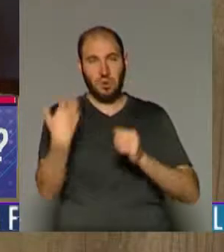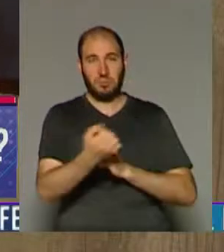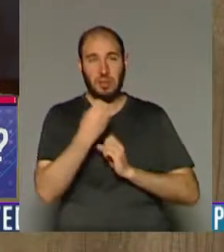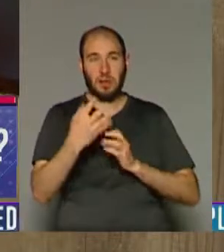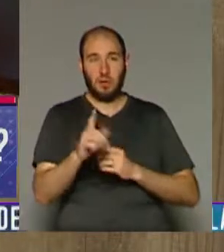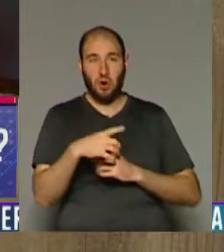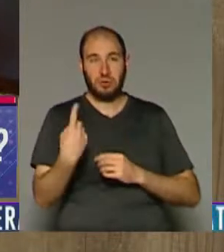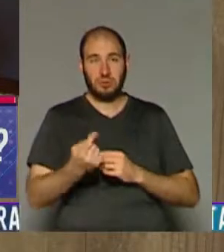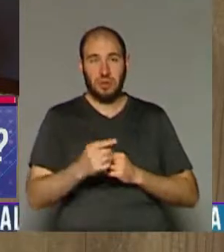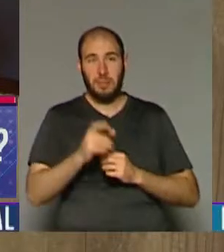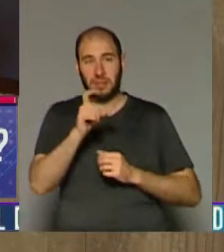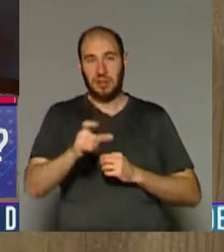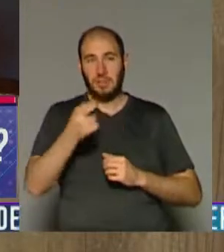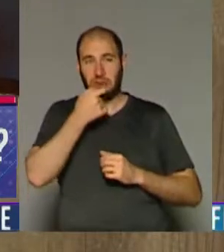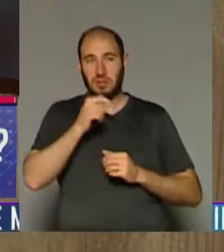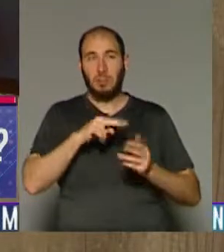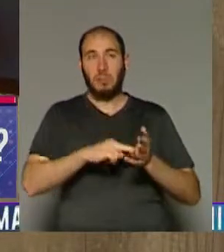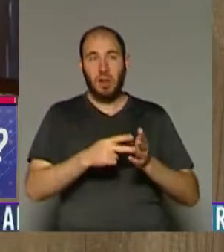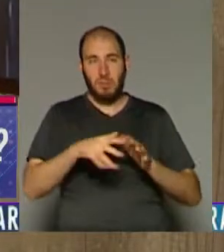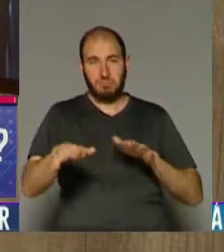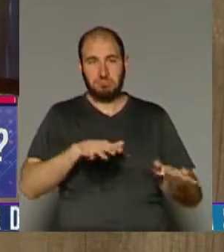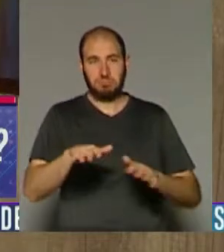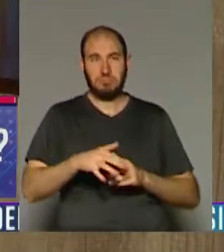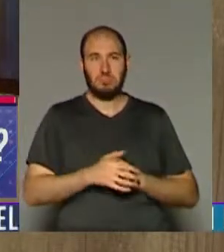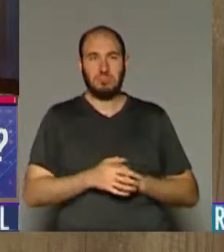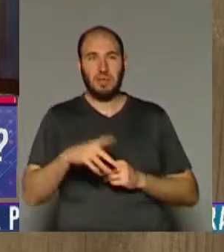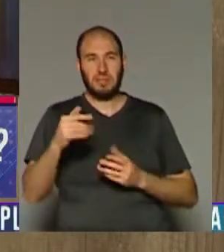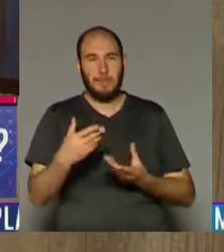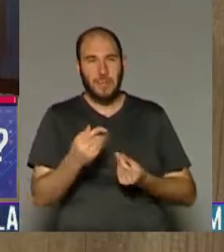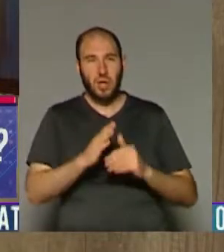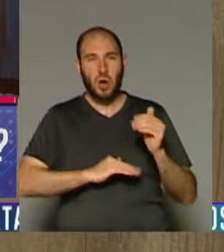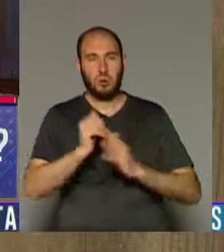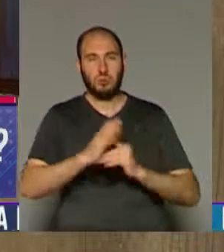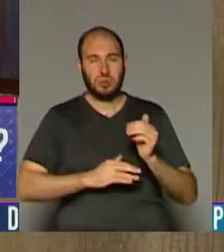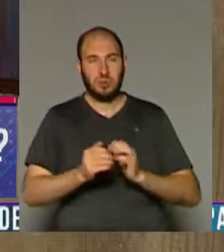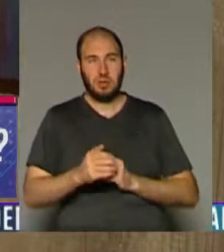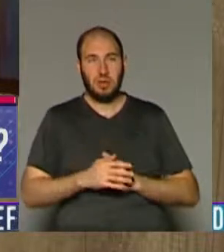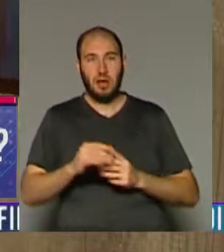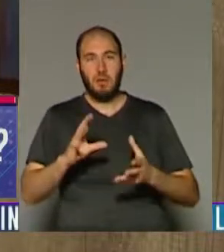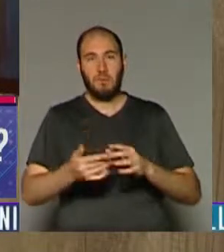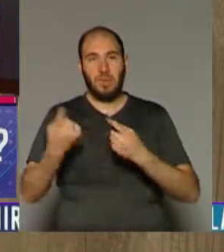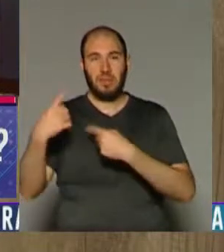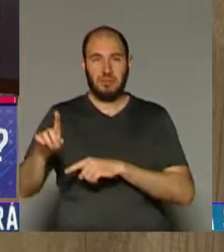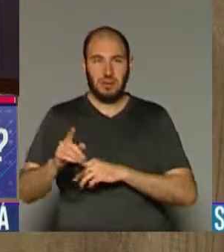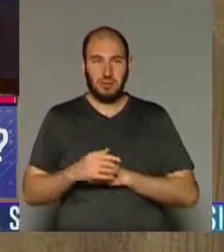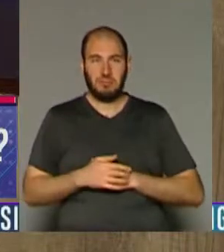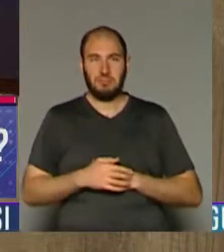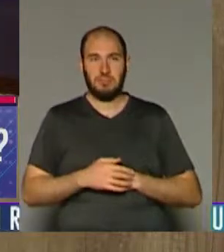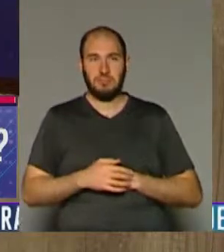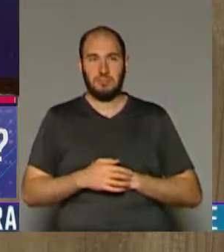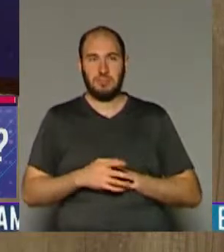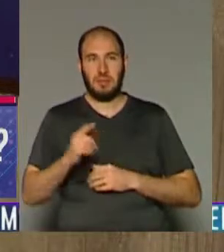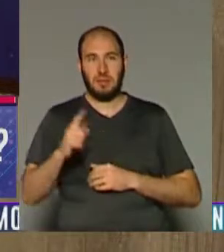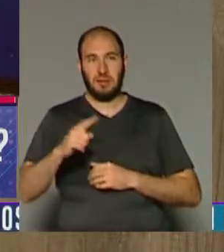como mendocinos y los problemas sísmicos que tenemos ese miedo a construir alternativamente que nos lleva